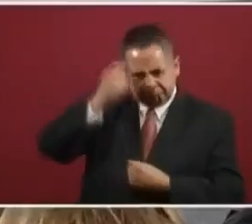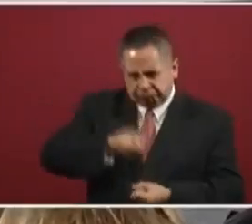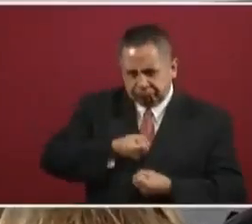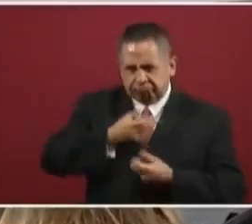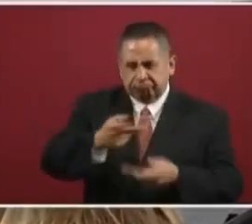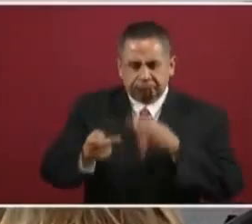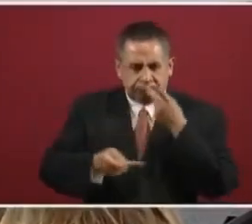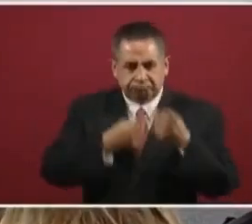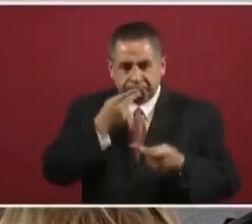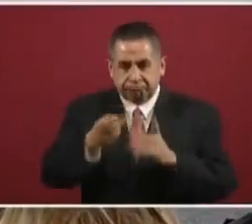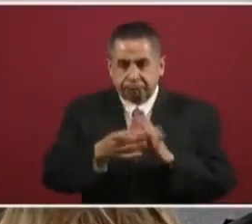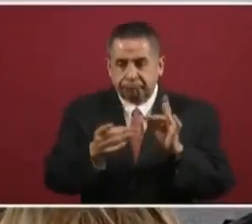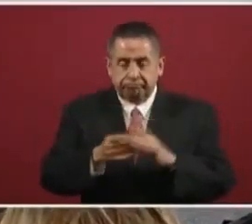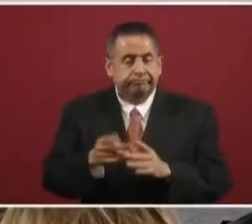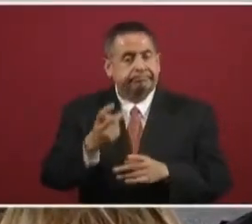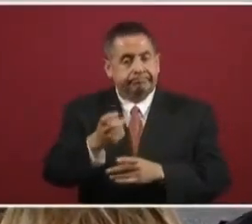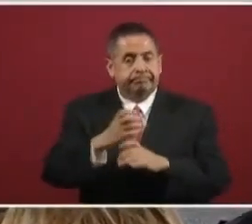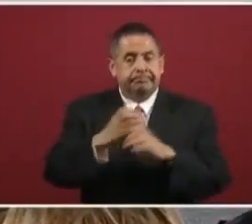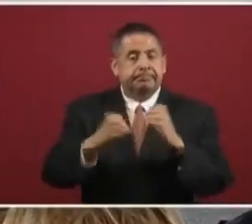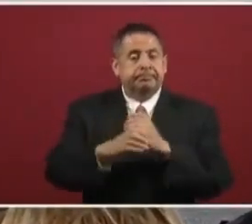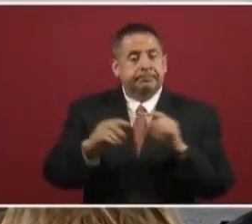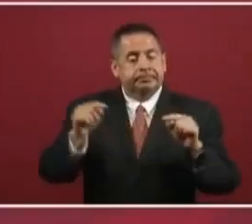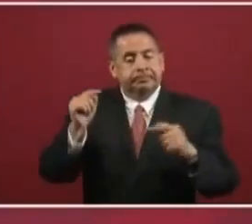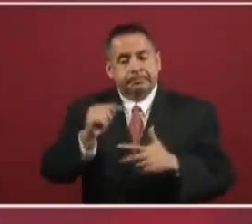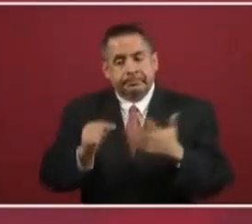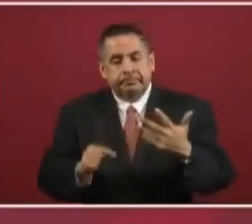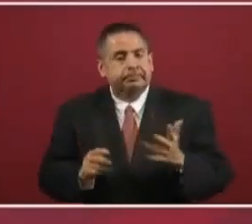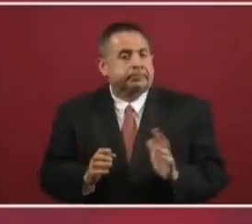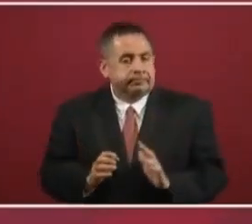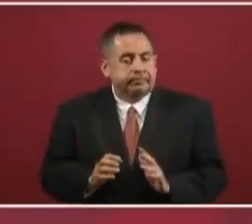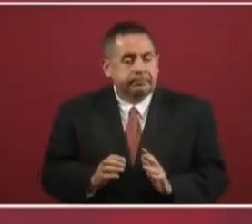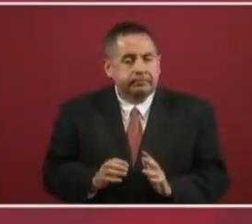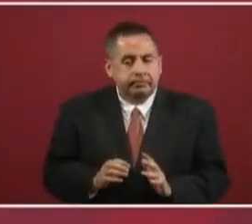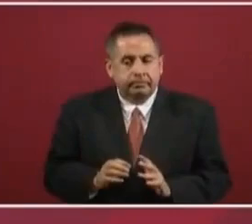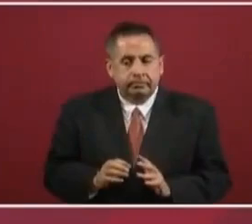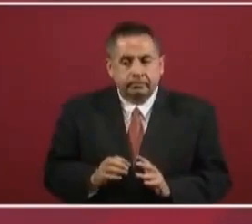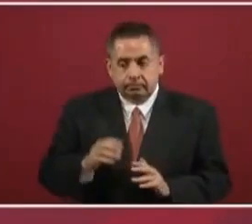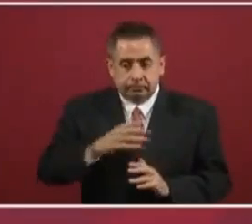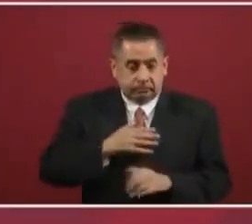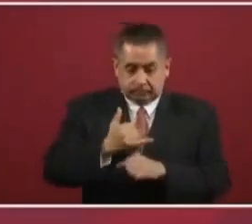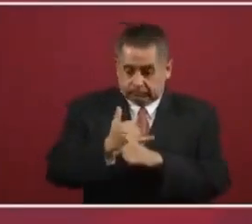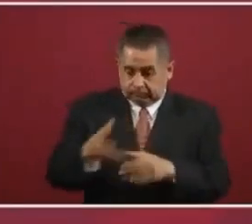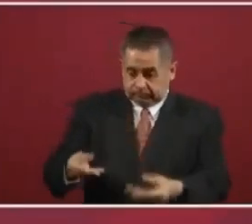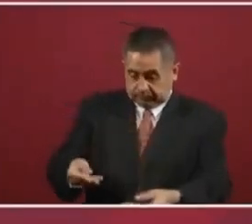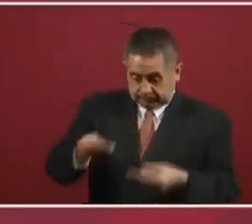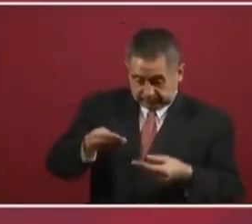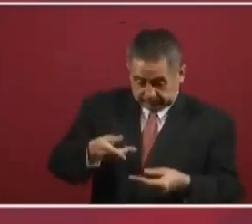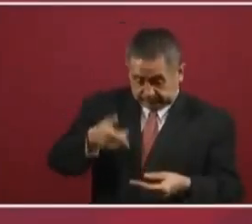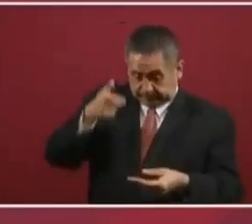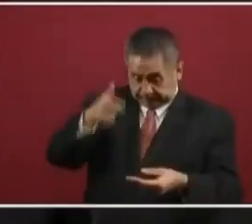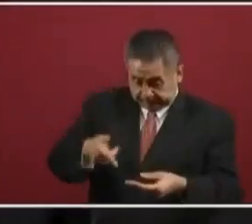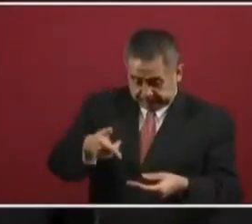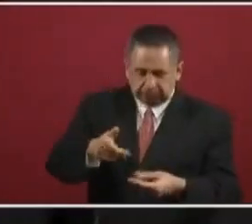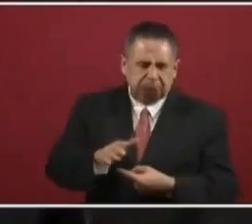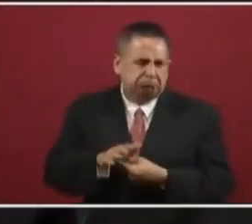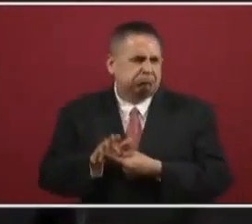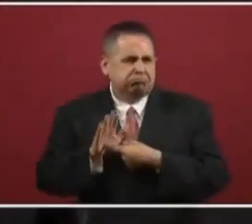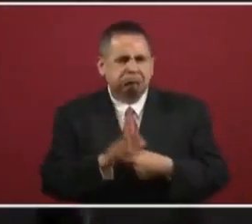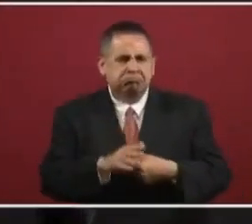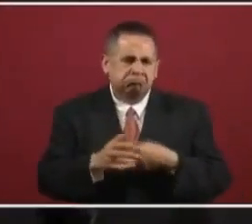Entonces cuando se tratan de estas cosas y tengo información